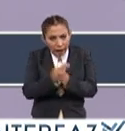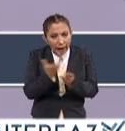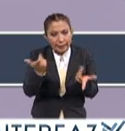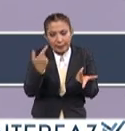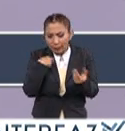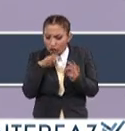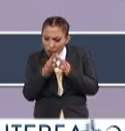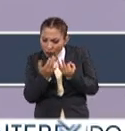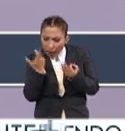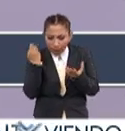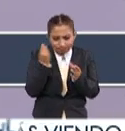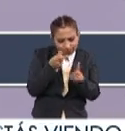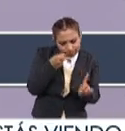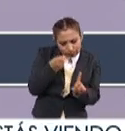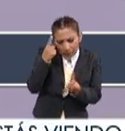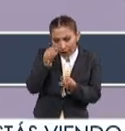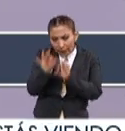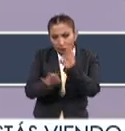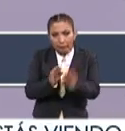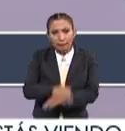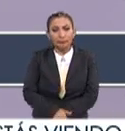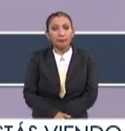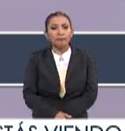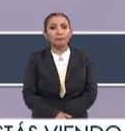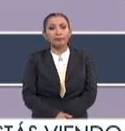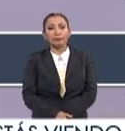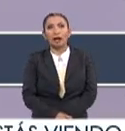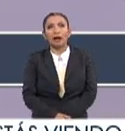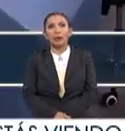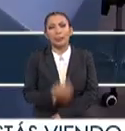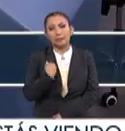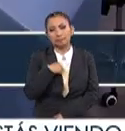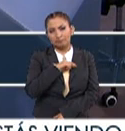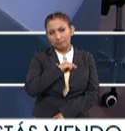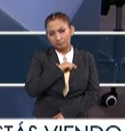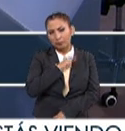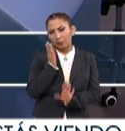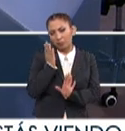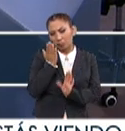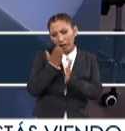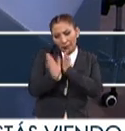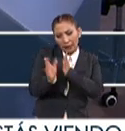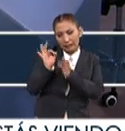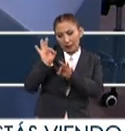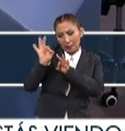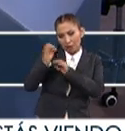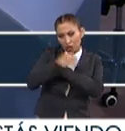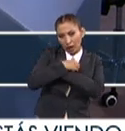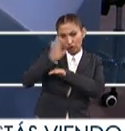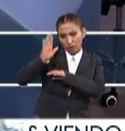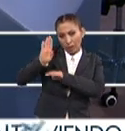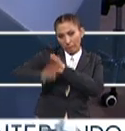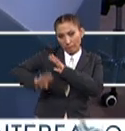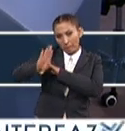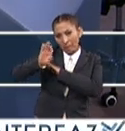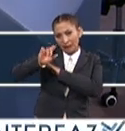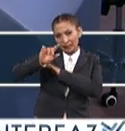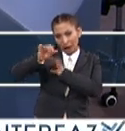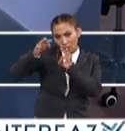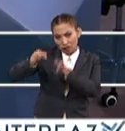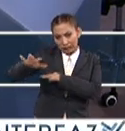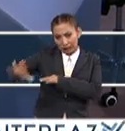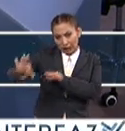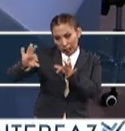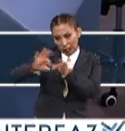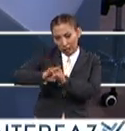y estrategias específicas para atenderlos? Sí, nosotros, aparte de trabajar con las escuelas de educación básica